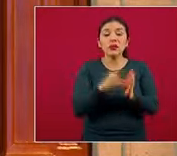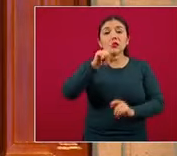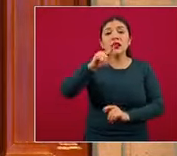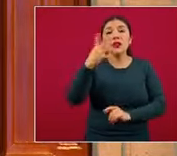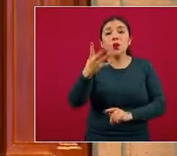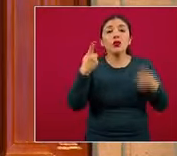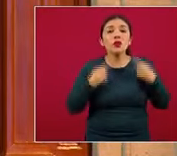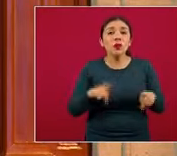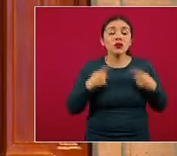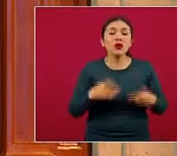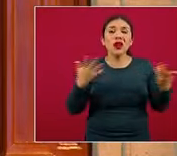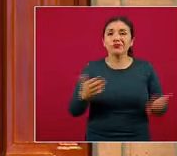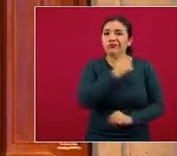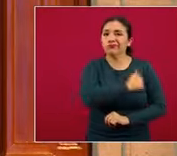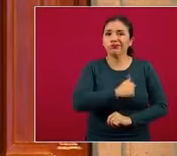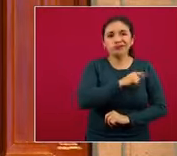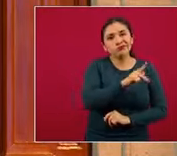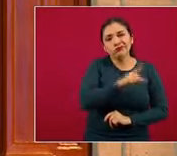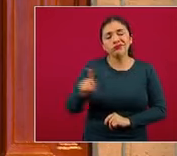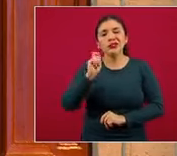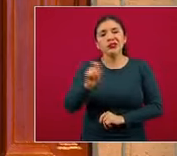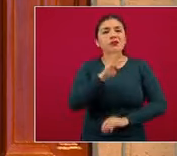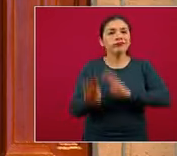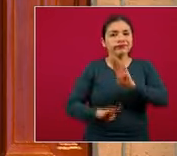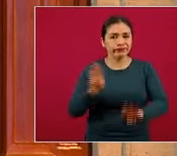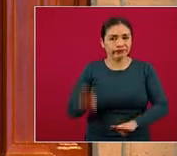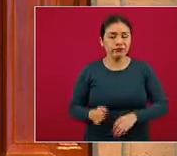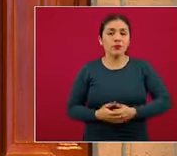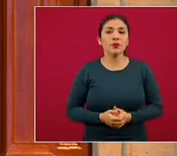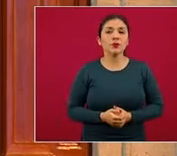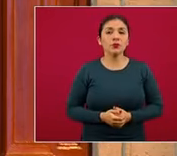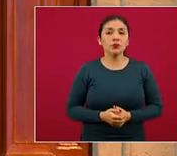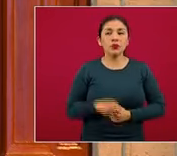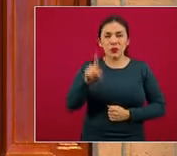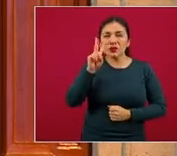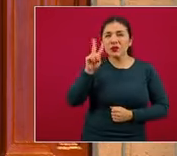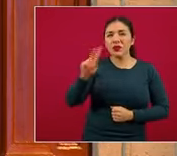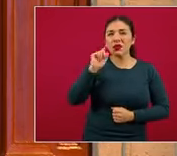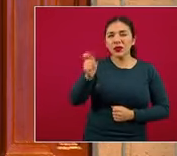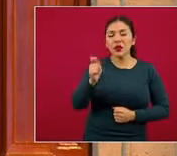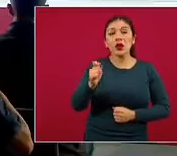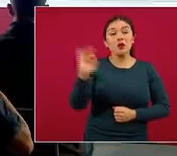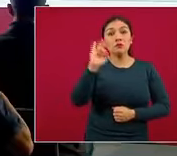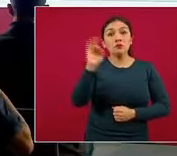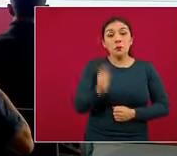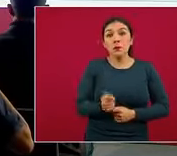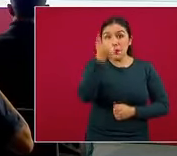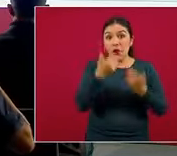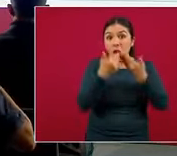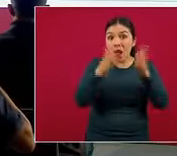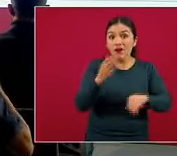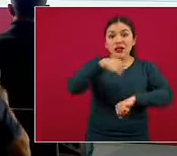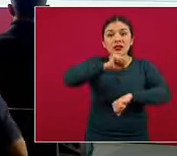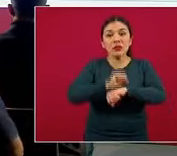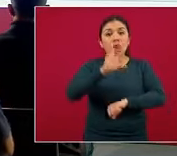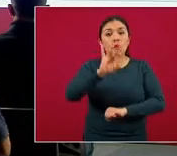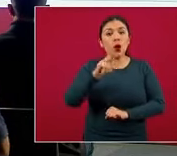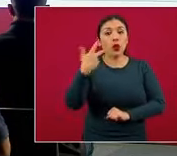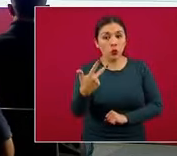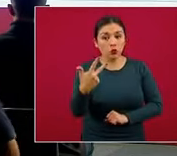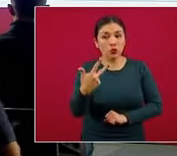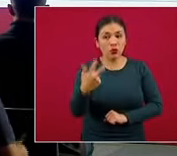110.074 son estas personas que lamentablemente han perdido la vida. Ya veíamos que desde que abrimos con la semana